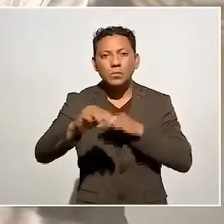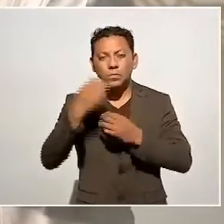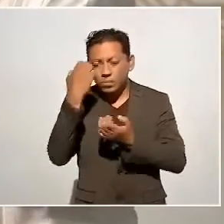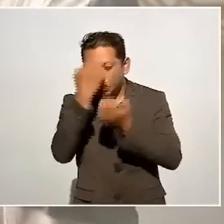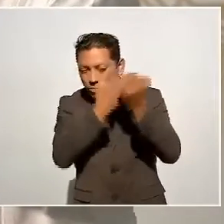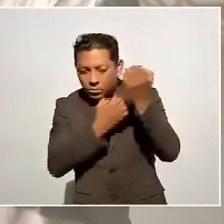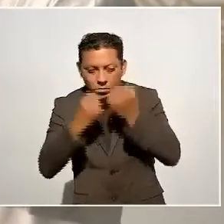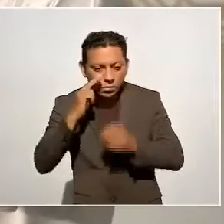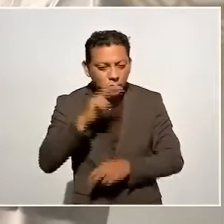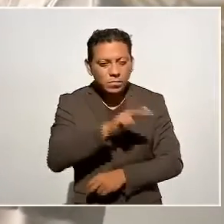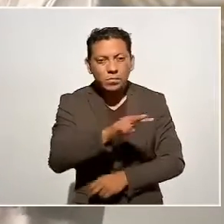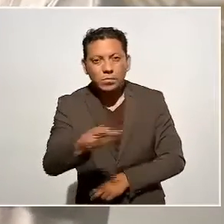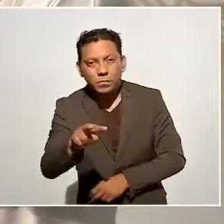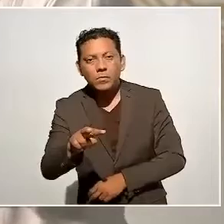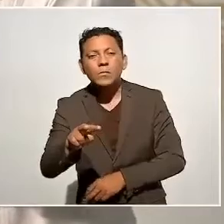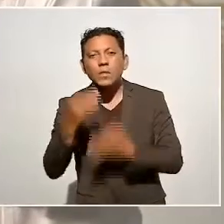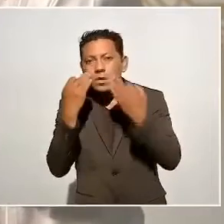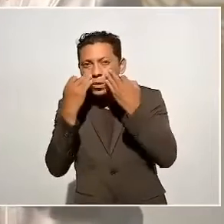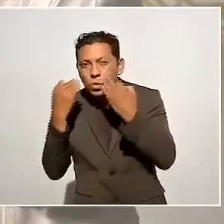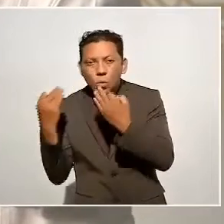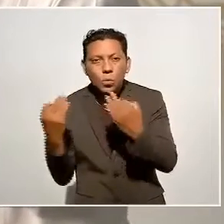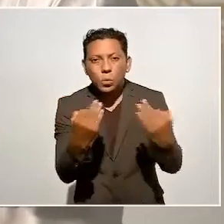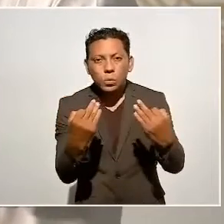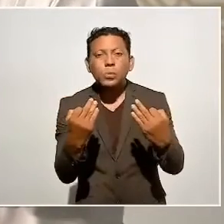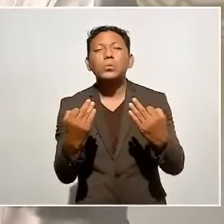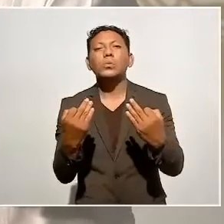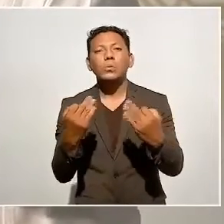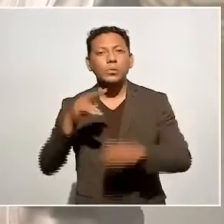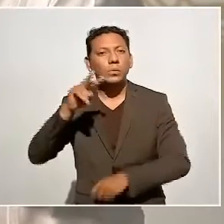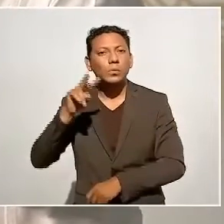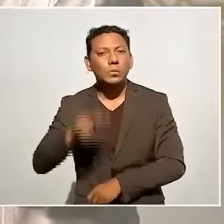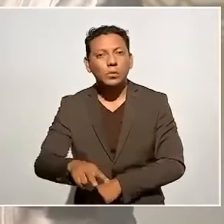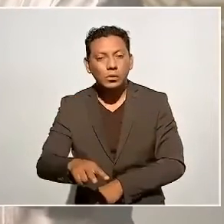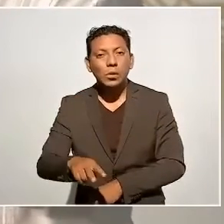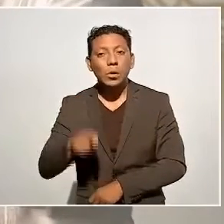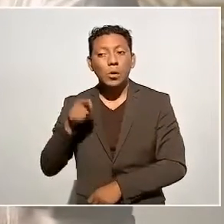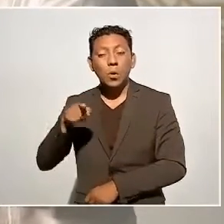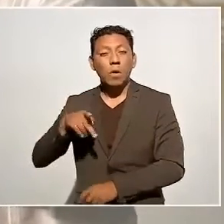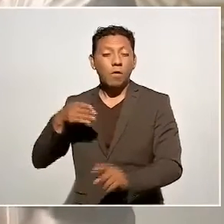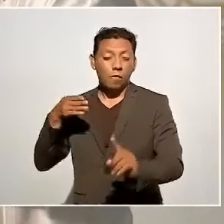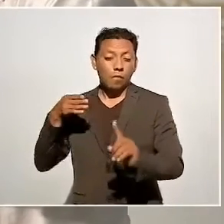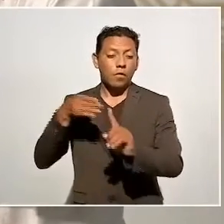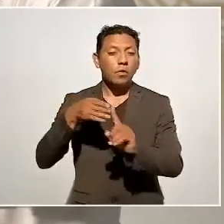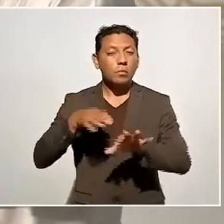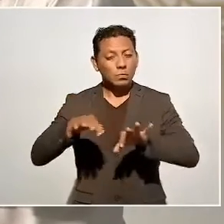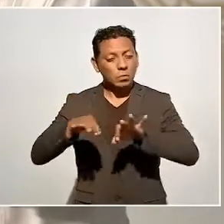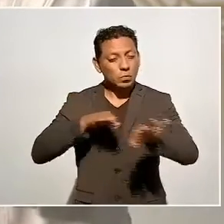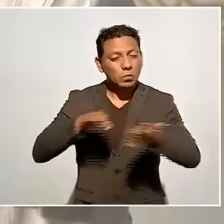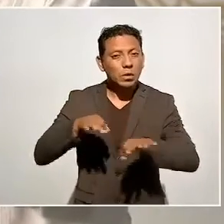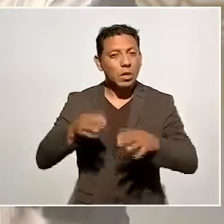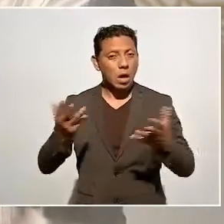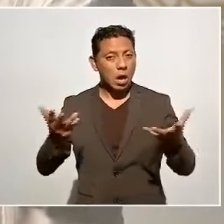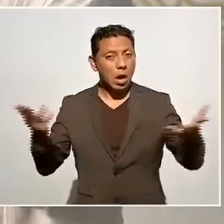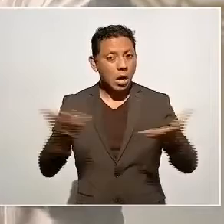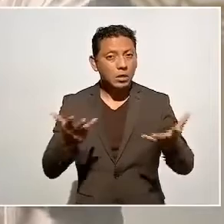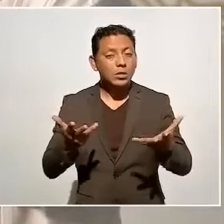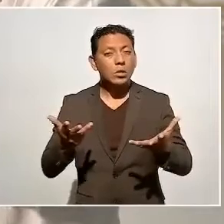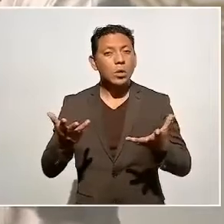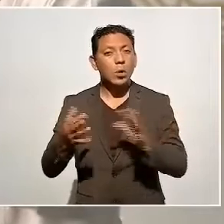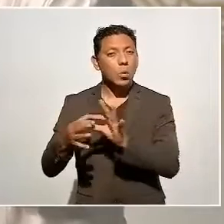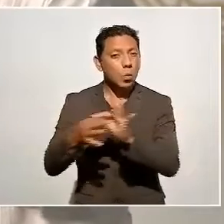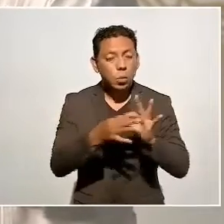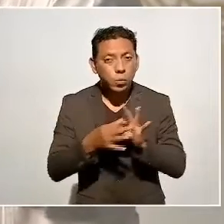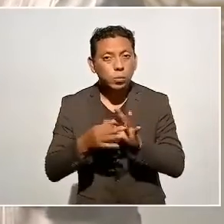Maya. Constatamos juntos que cuando se propone, se trabaja y se ejecuta en unión